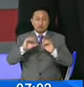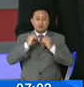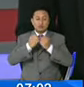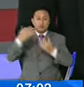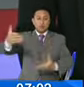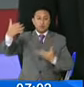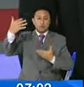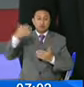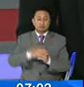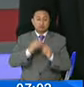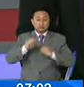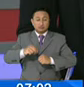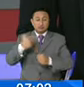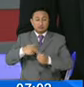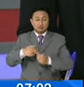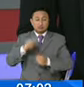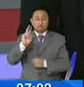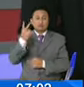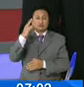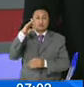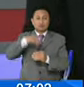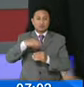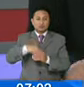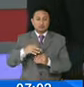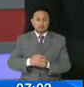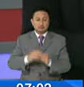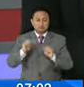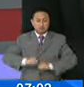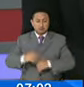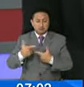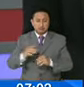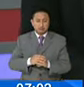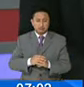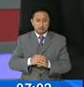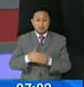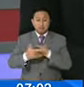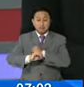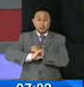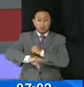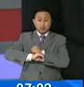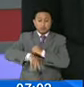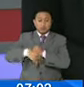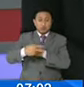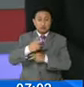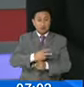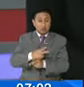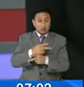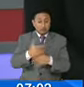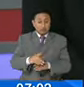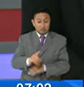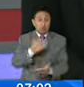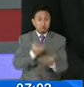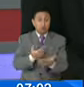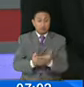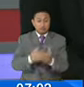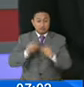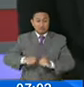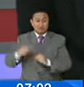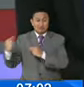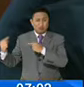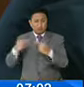organizaciones políticas que participan en la segunda vuelta electoral para que el contenido de la publicidad tenga propuestas y no se centre en